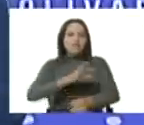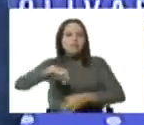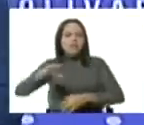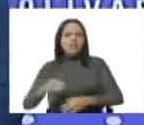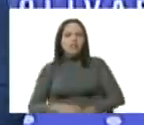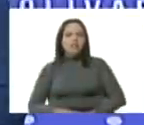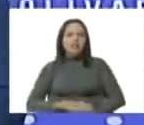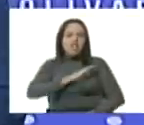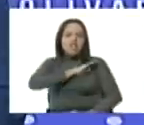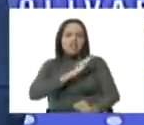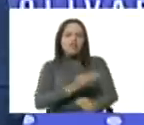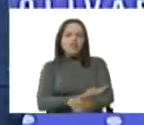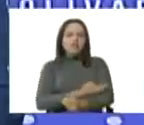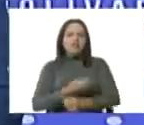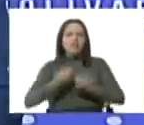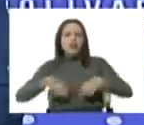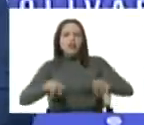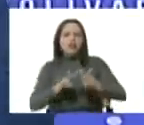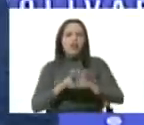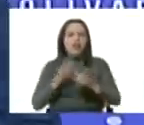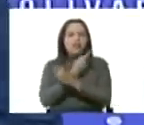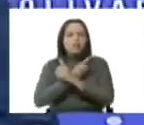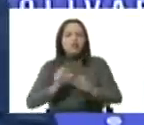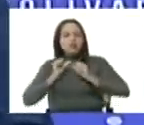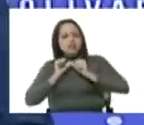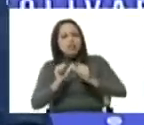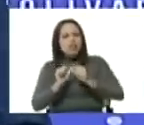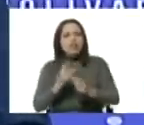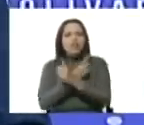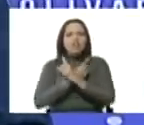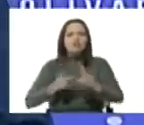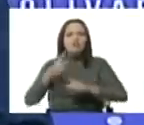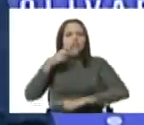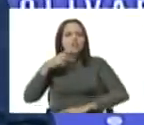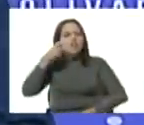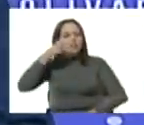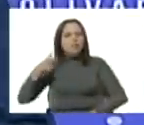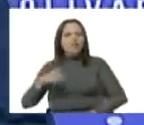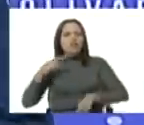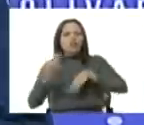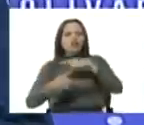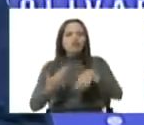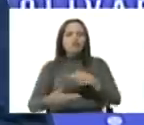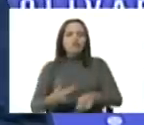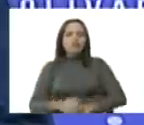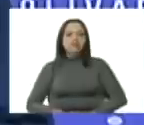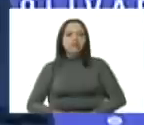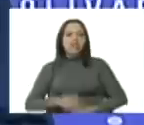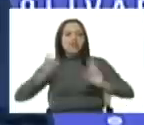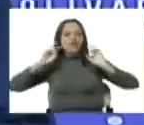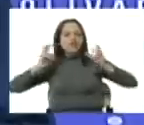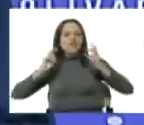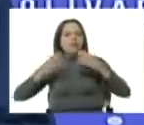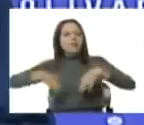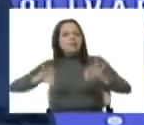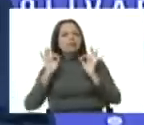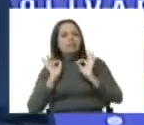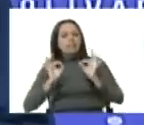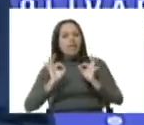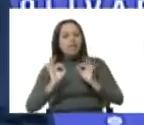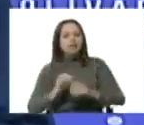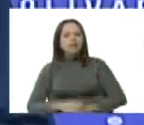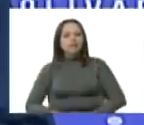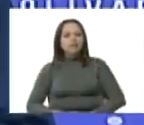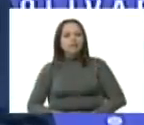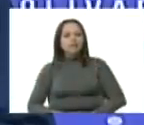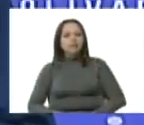moral a la democracia permanente, a la democracia popular, a la democracia revolucionaria. Es un tema especial.